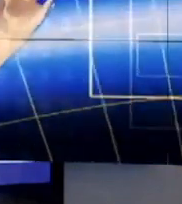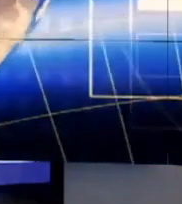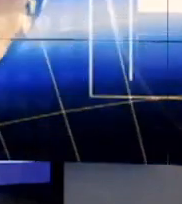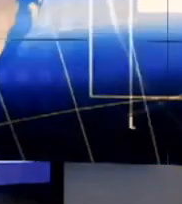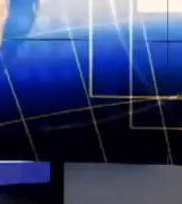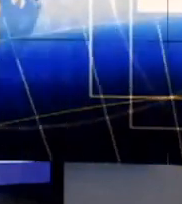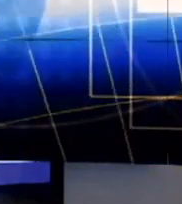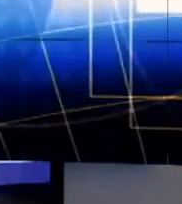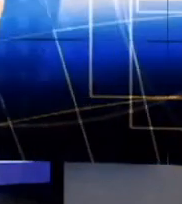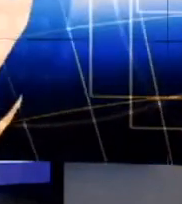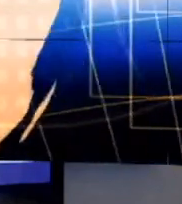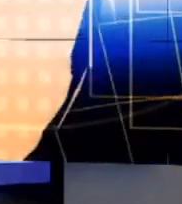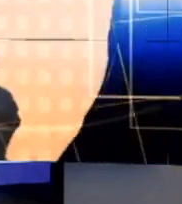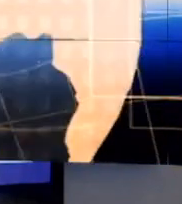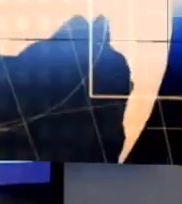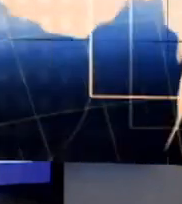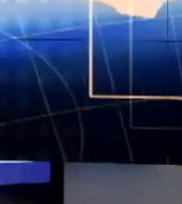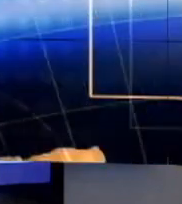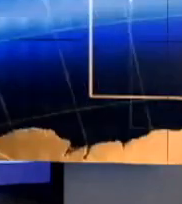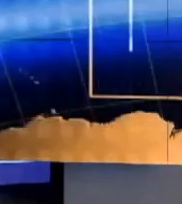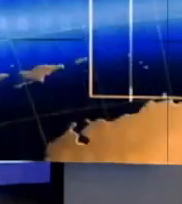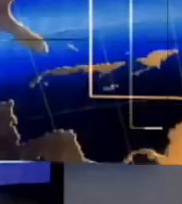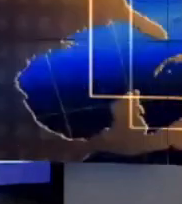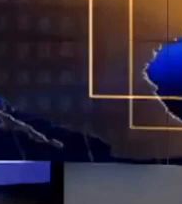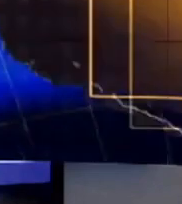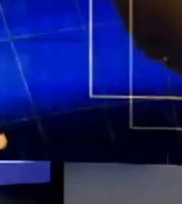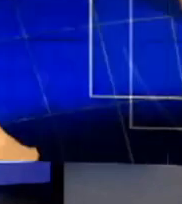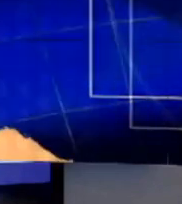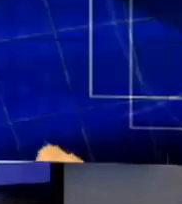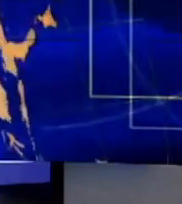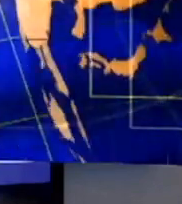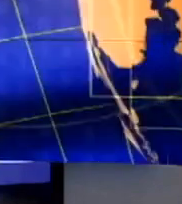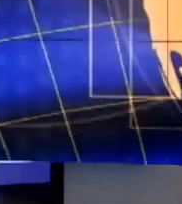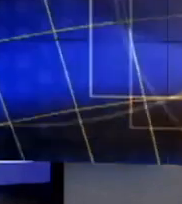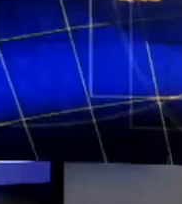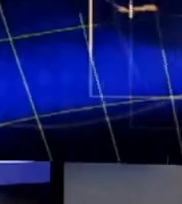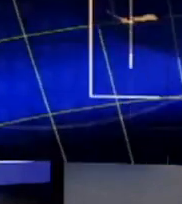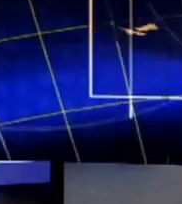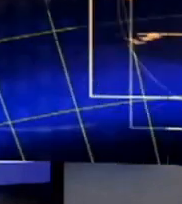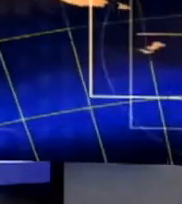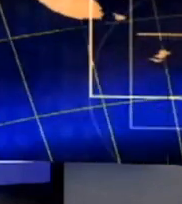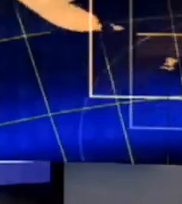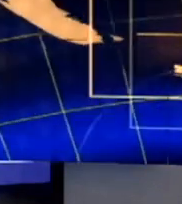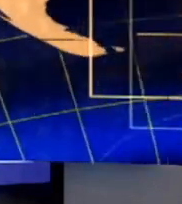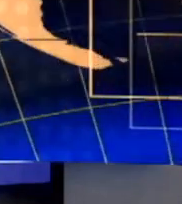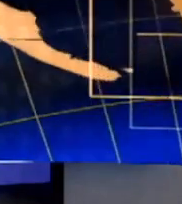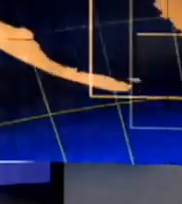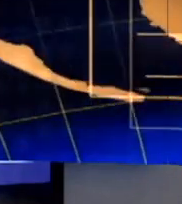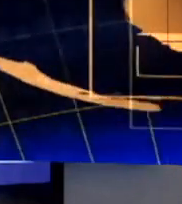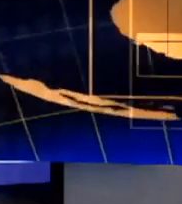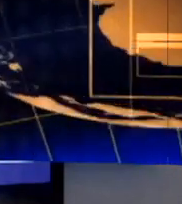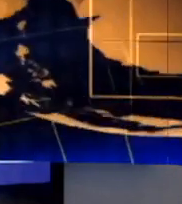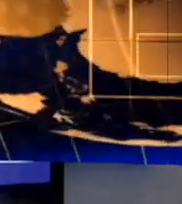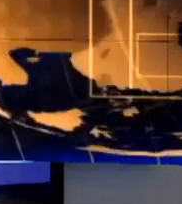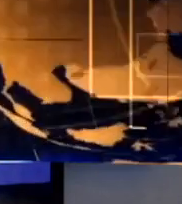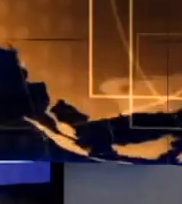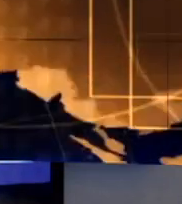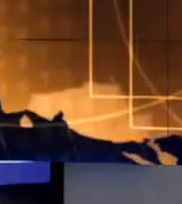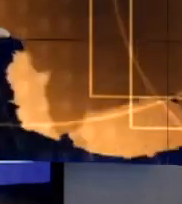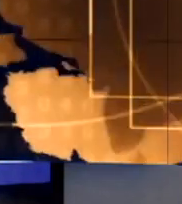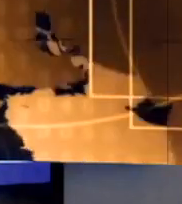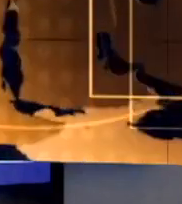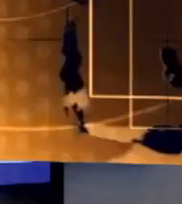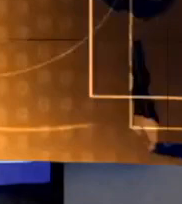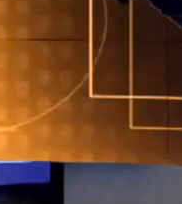no están viendo viable operar en Santa Lucía, por supuesto, una vez que estemos estrenando nuestro aeropuerto Felipe